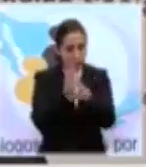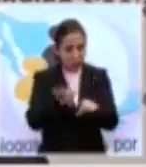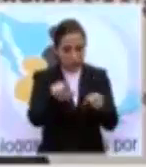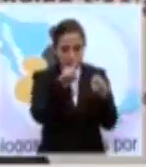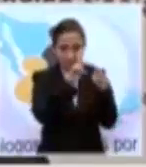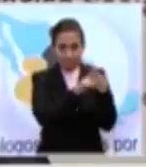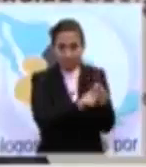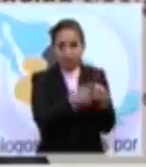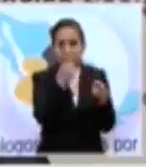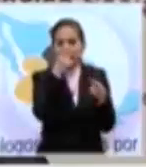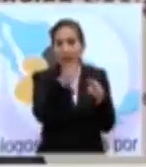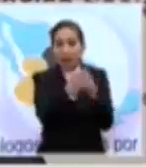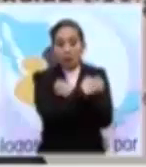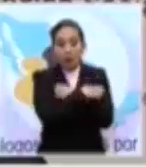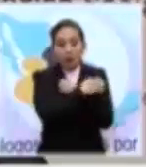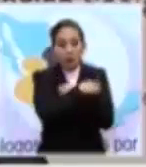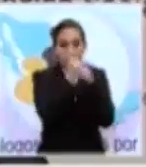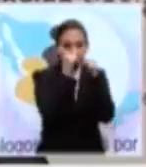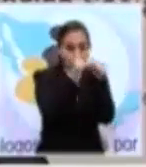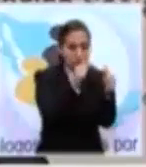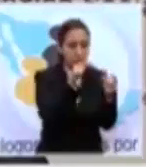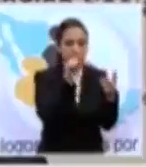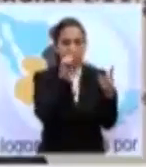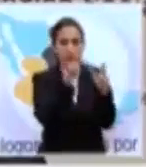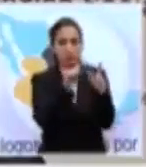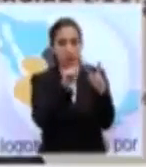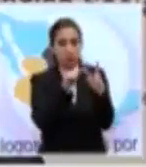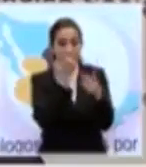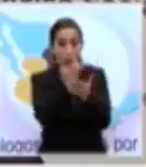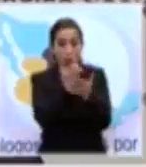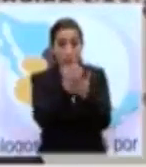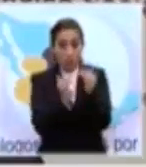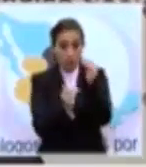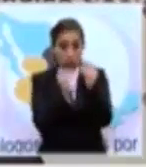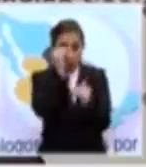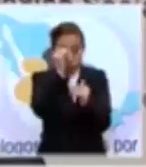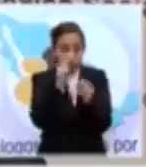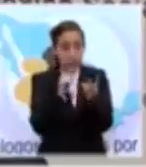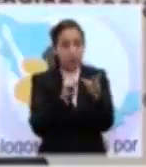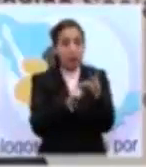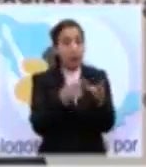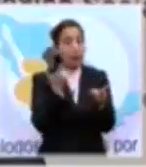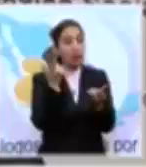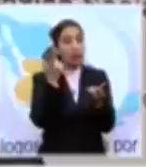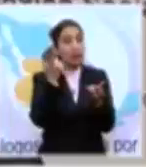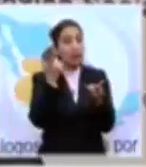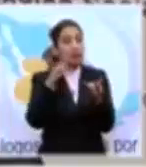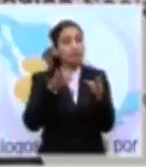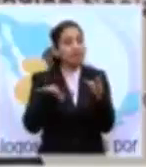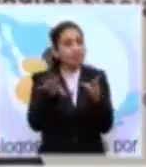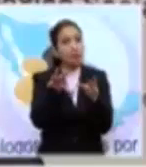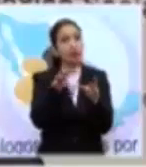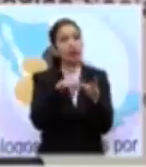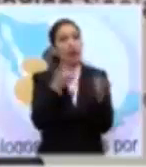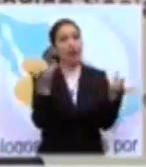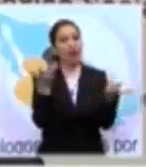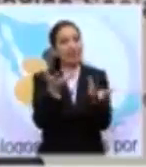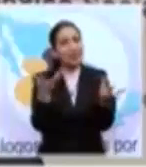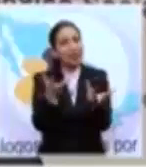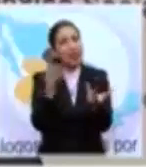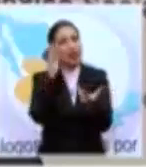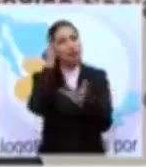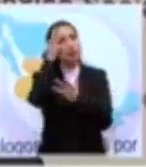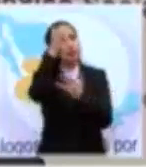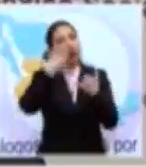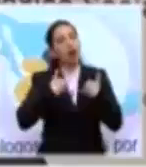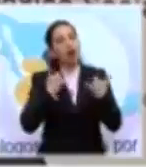el factor educativo; dos, el factor de crecimiento económico; y tres, el factor de generarle la expectativa a los jóvenes